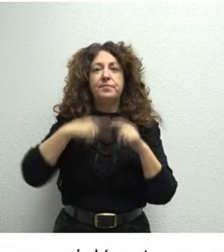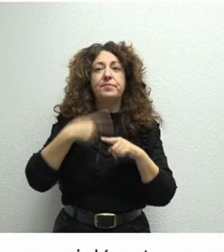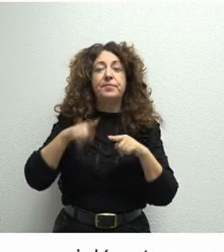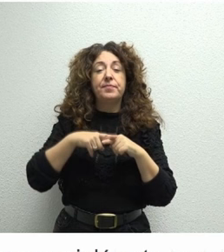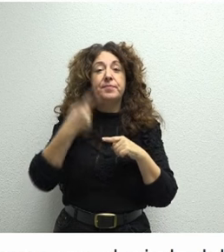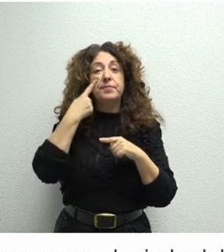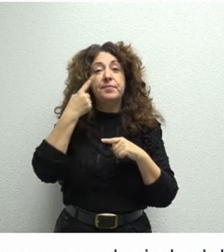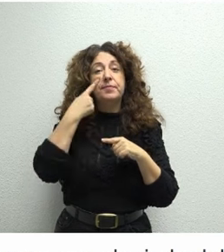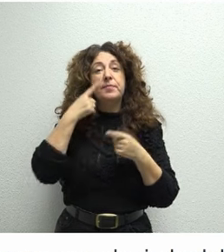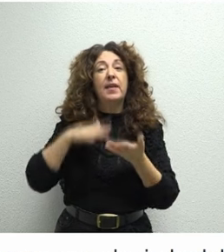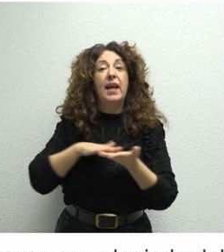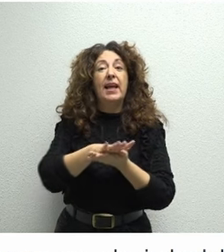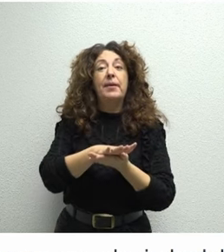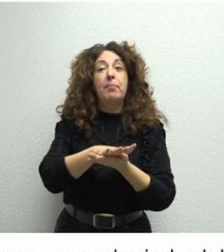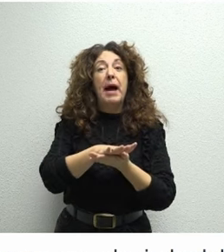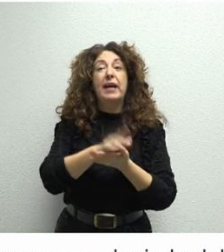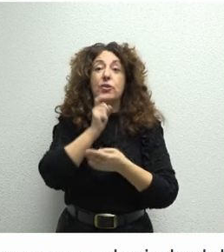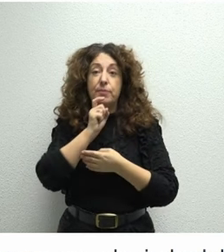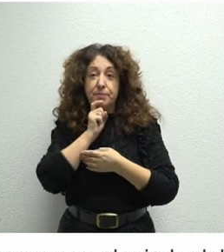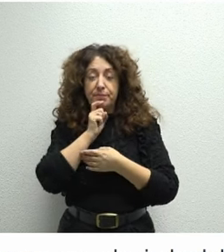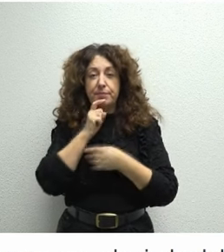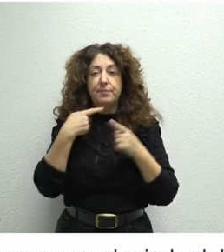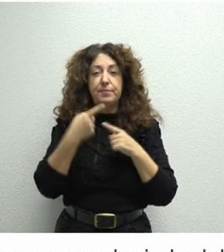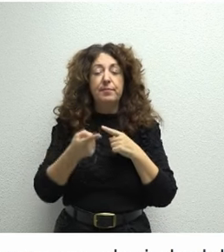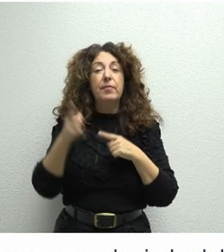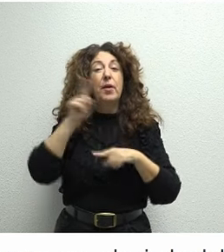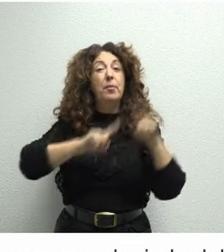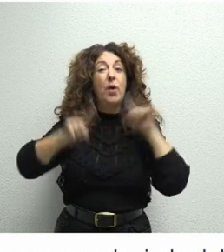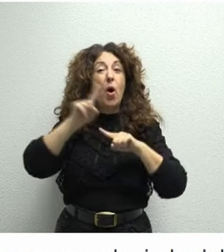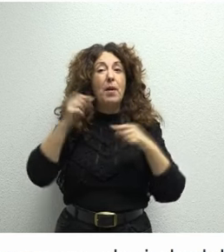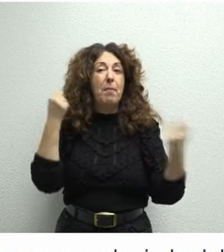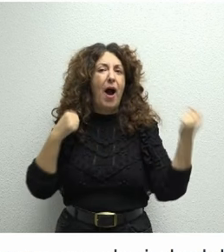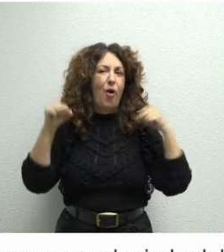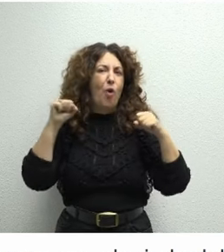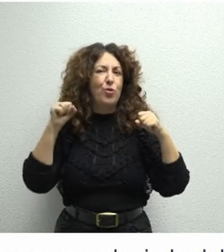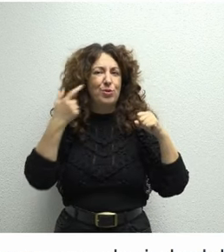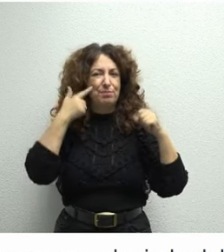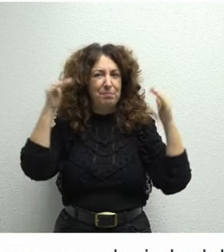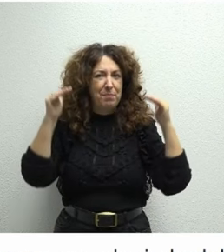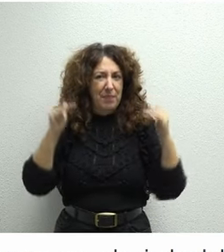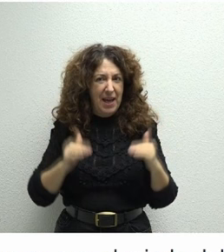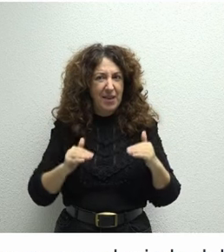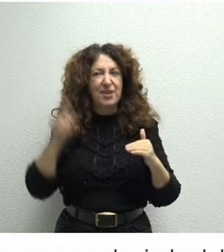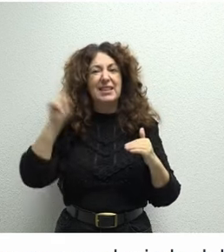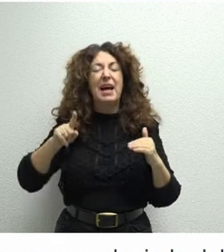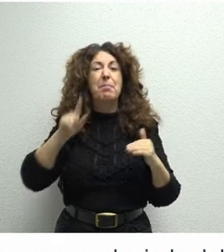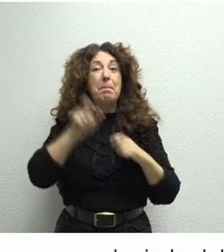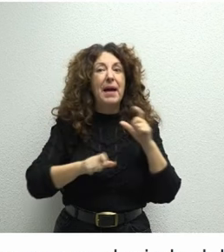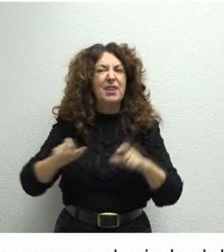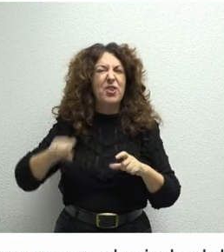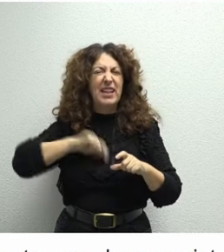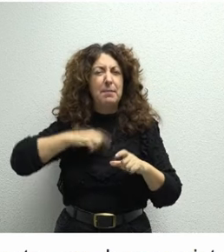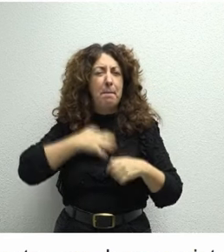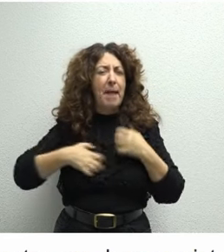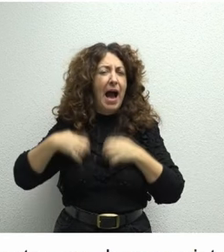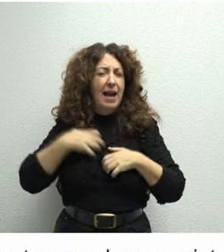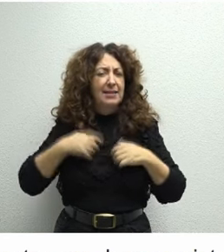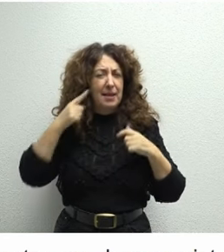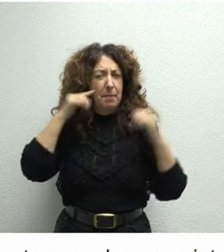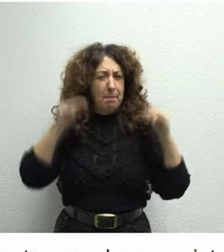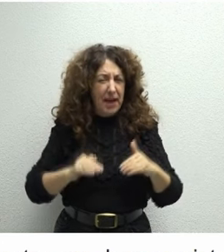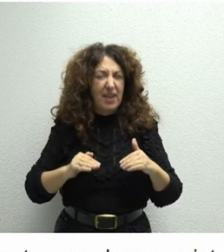coordinación entre ambas redes pues disminución de los problemas de conducta disminución del malestar en las personas disminución de las